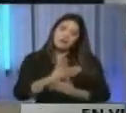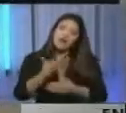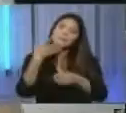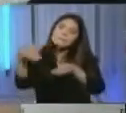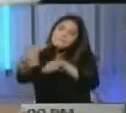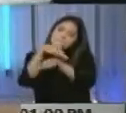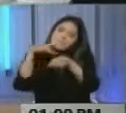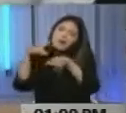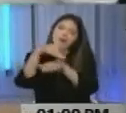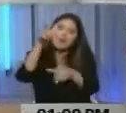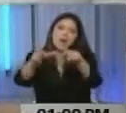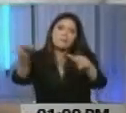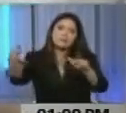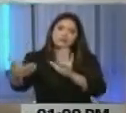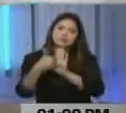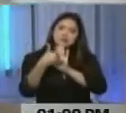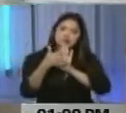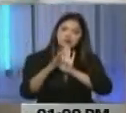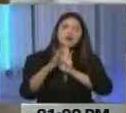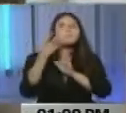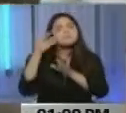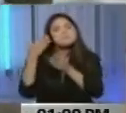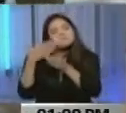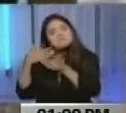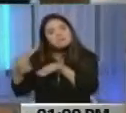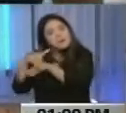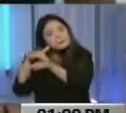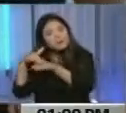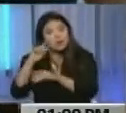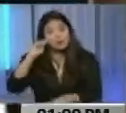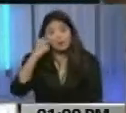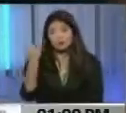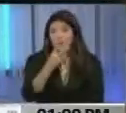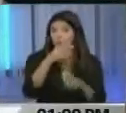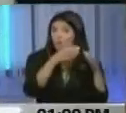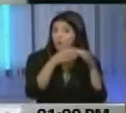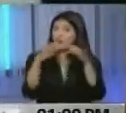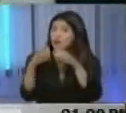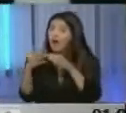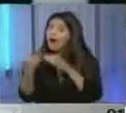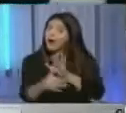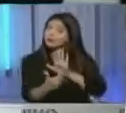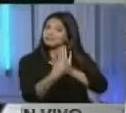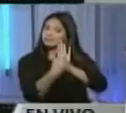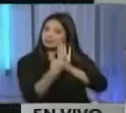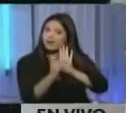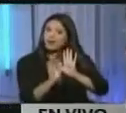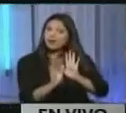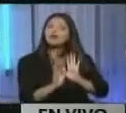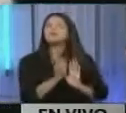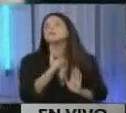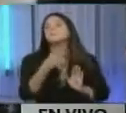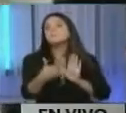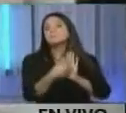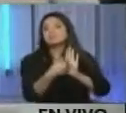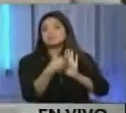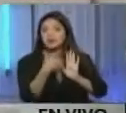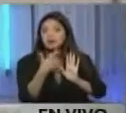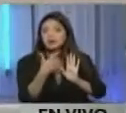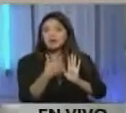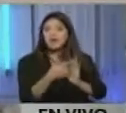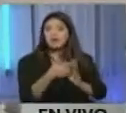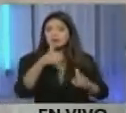perdón a sus agresores. Recordemos, de ambos bandos. Hay víctimas tanto del